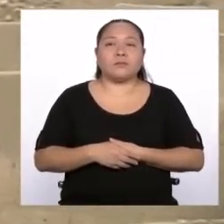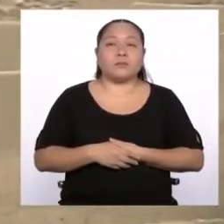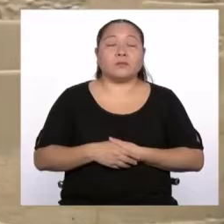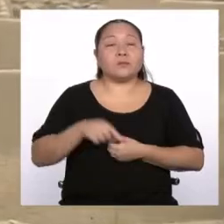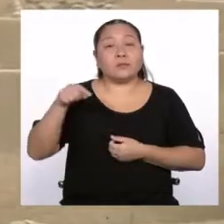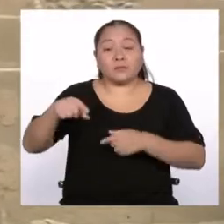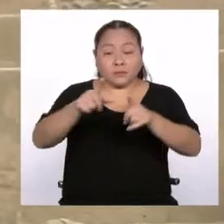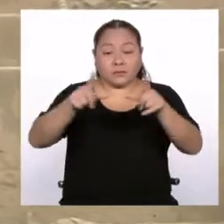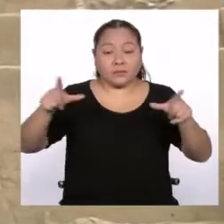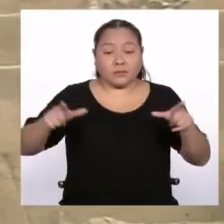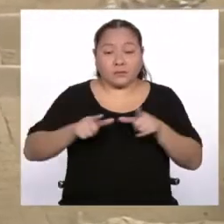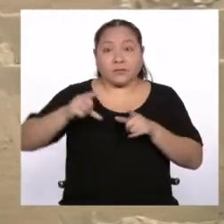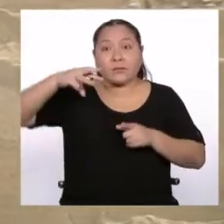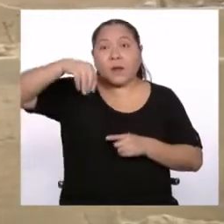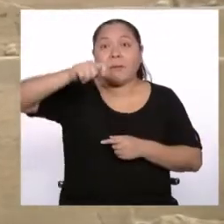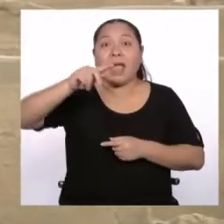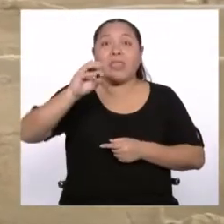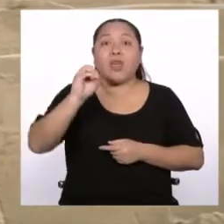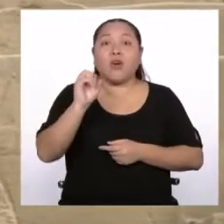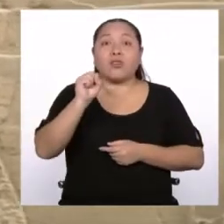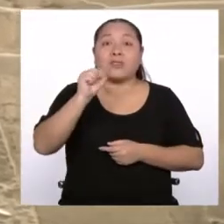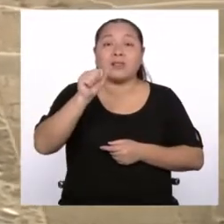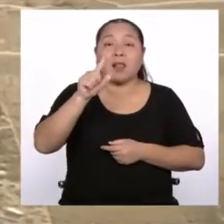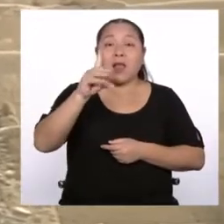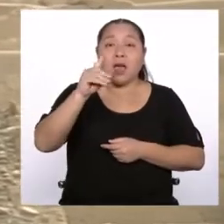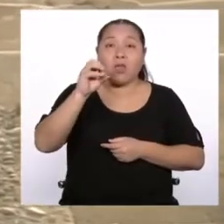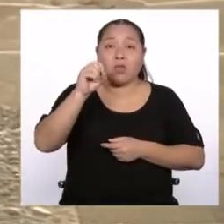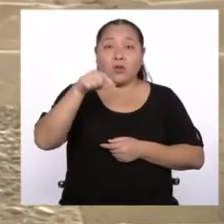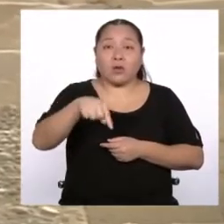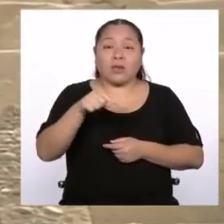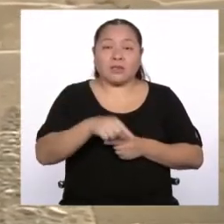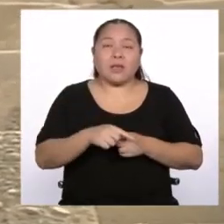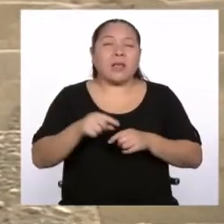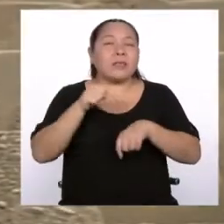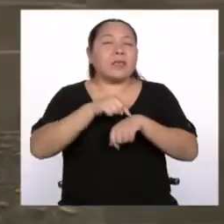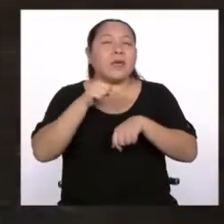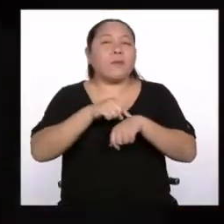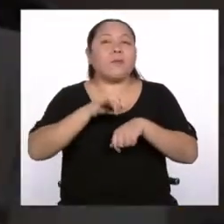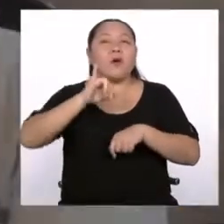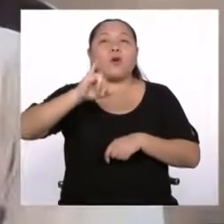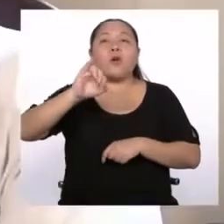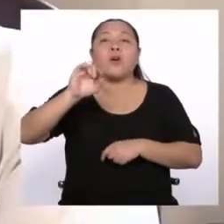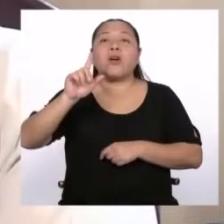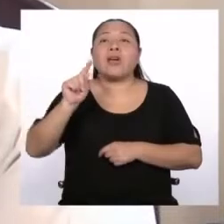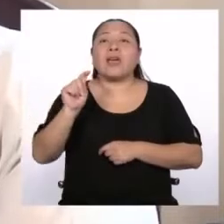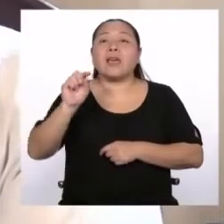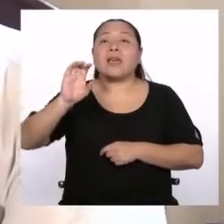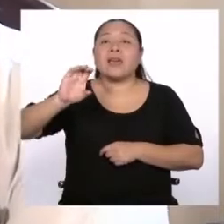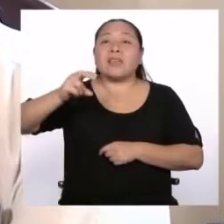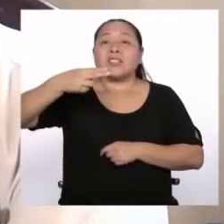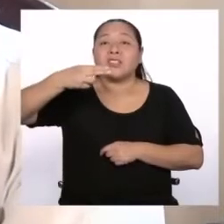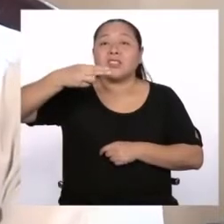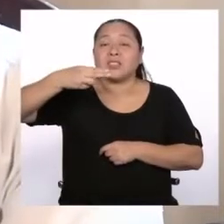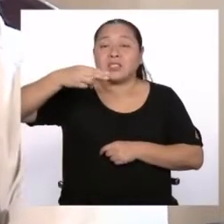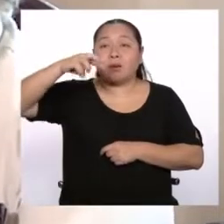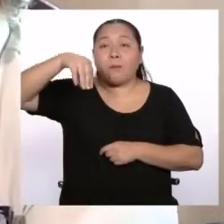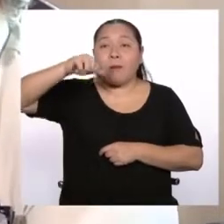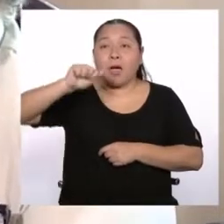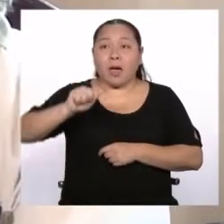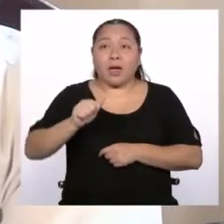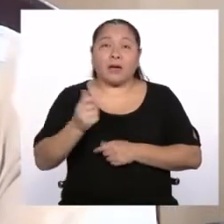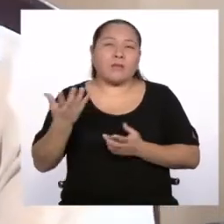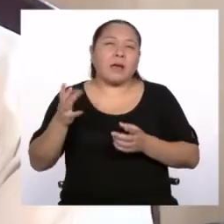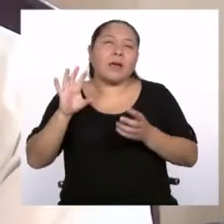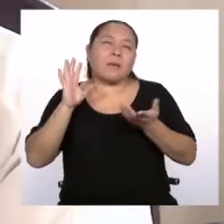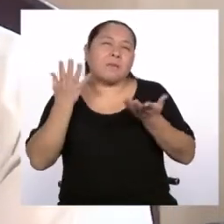Mateo Salado viene a ser de esta época Ichma e Inca, y se le llama Ichma a lo que equivale a